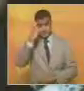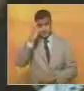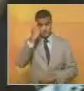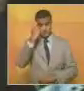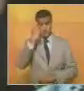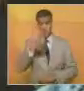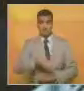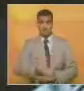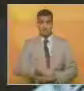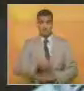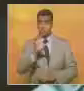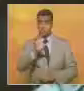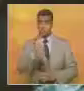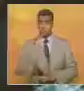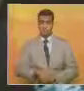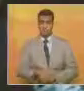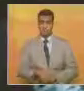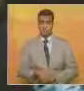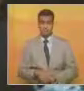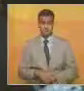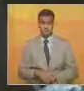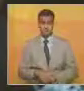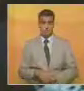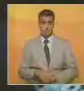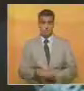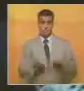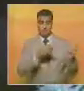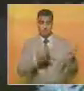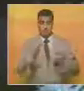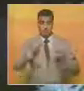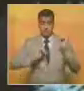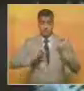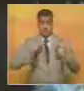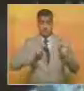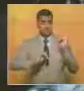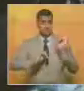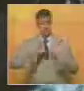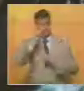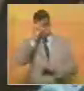estratégicamente en su país. Invitó a los jóvenes a disfrutar este domingo del gran concierto en La Victoria.